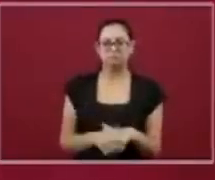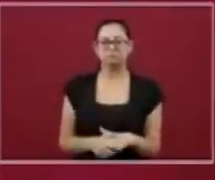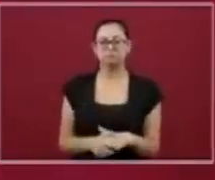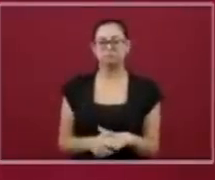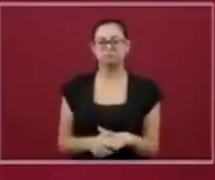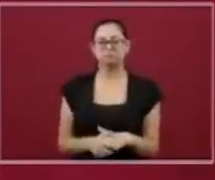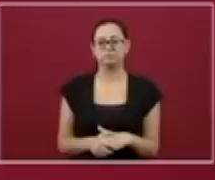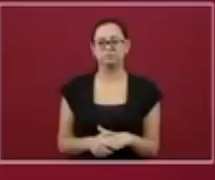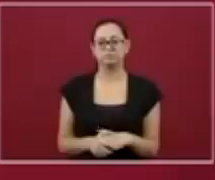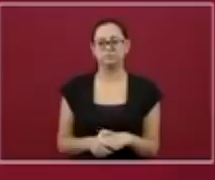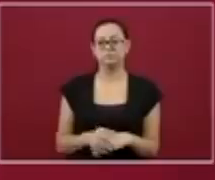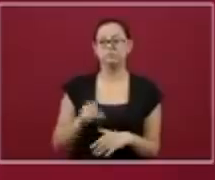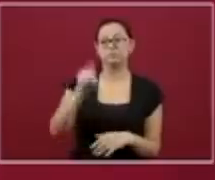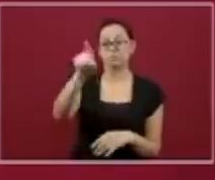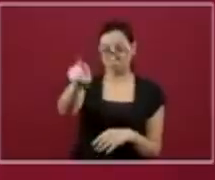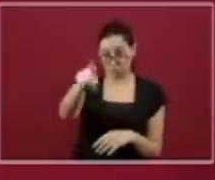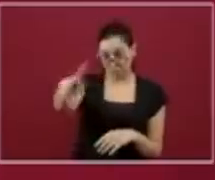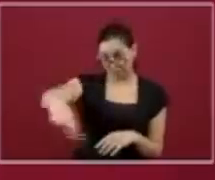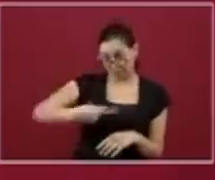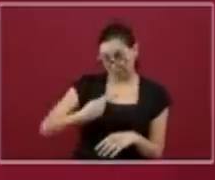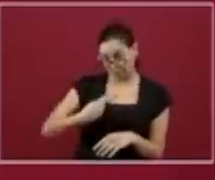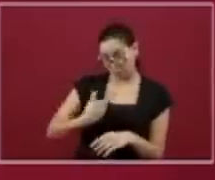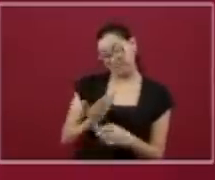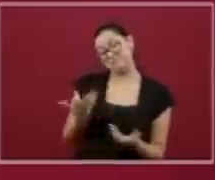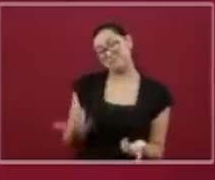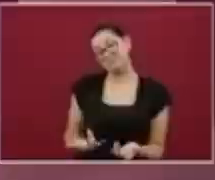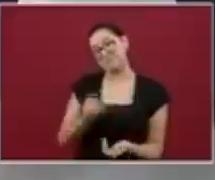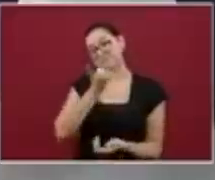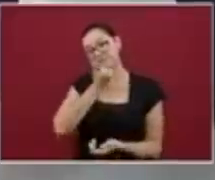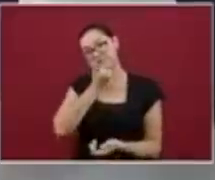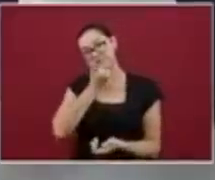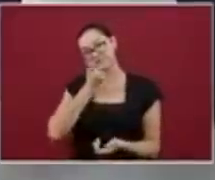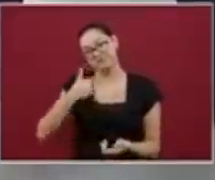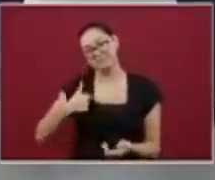¿Le ibas a preguntar? Perdón. Bueno, pero lo voy a informar.